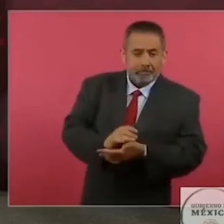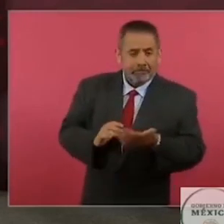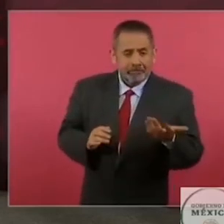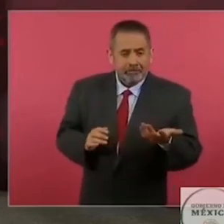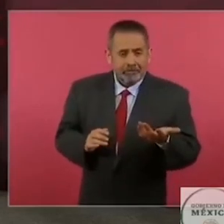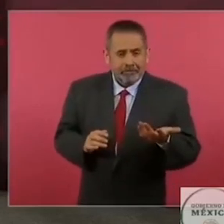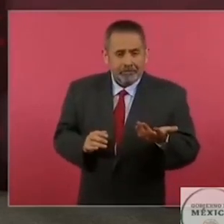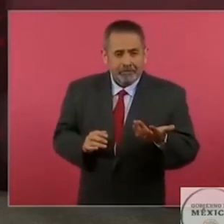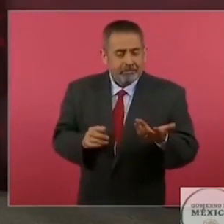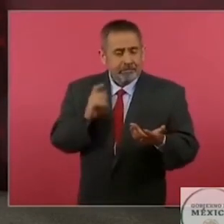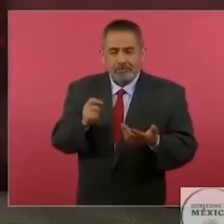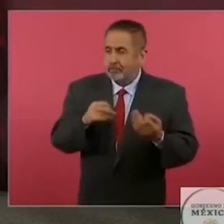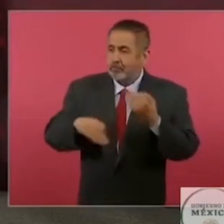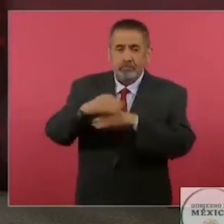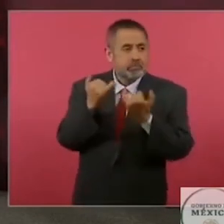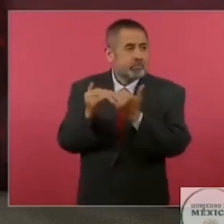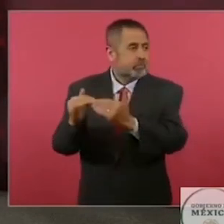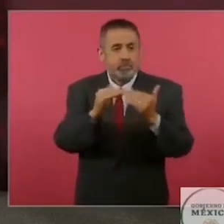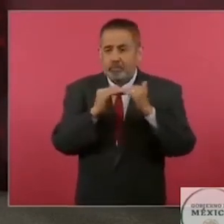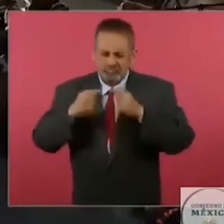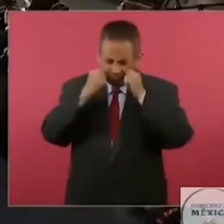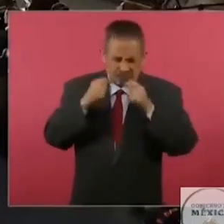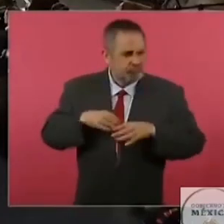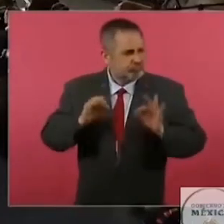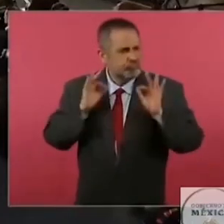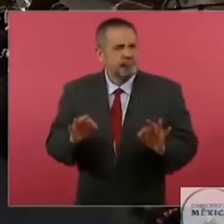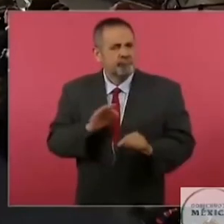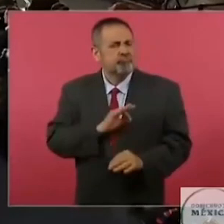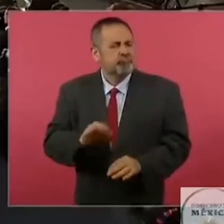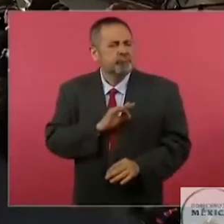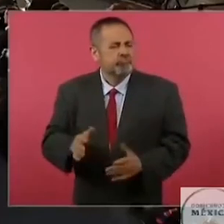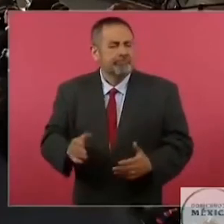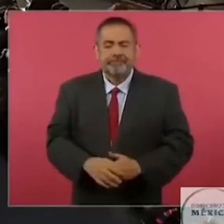Porque aquí no todos somos iguales. Bueno, nada más